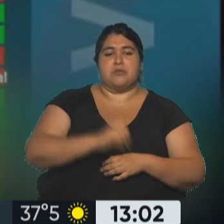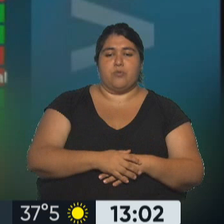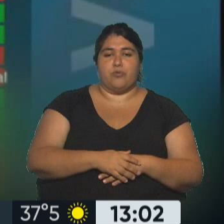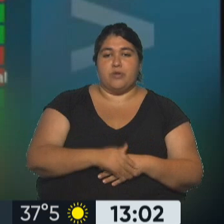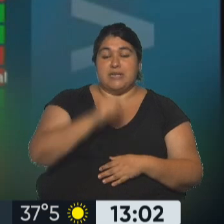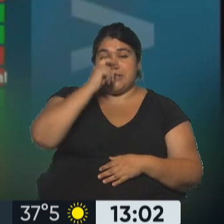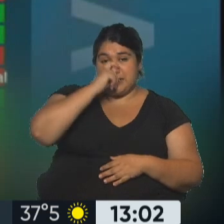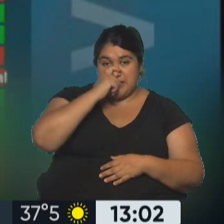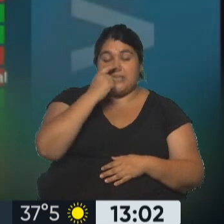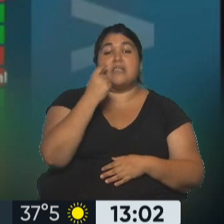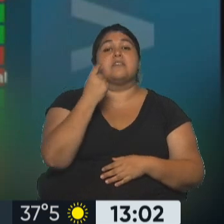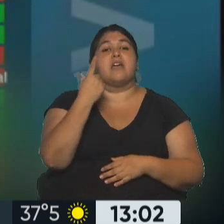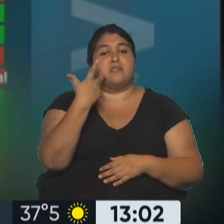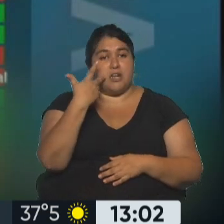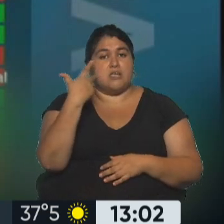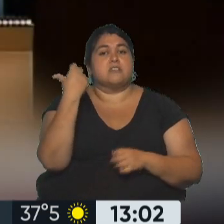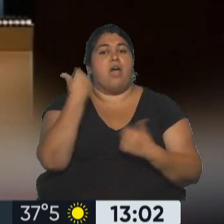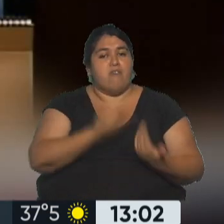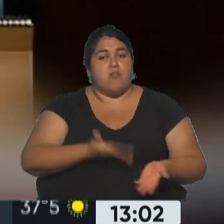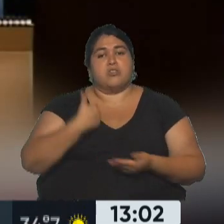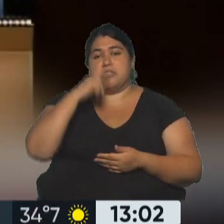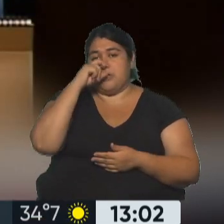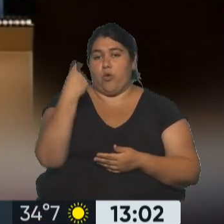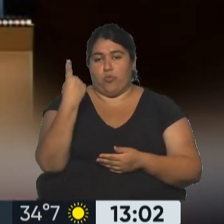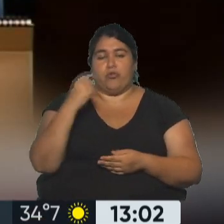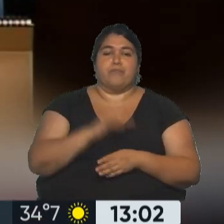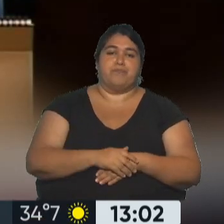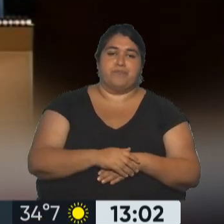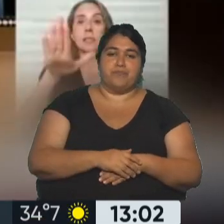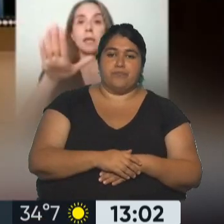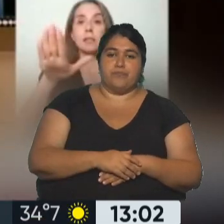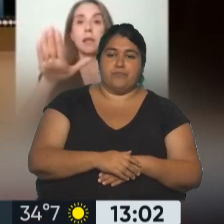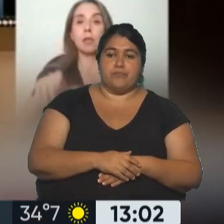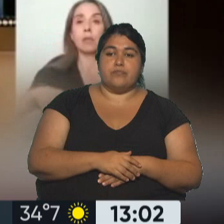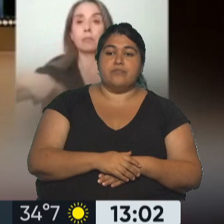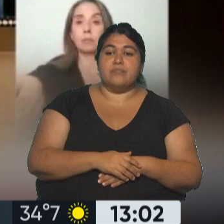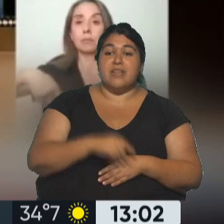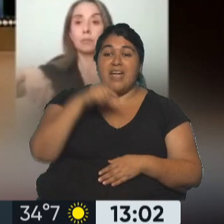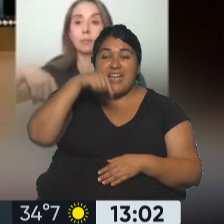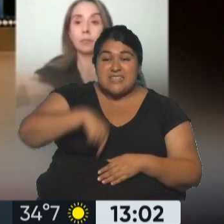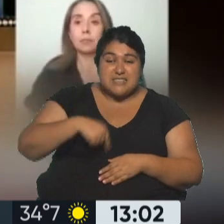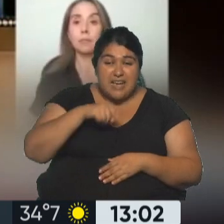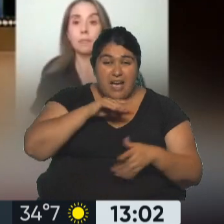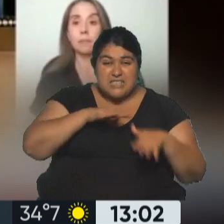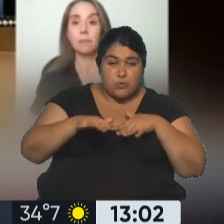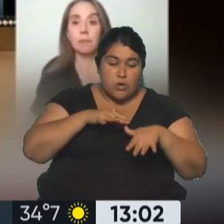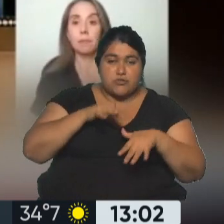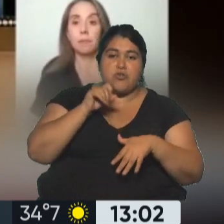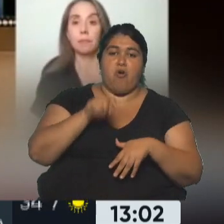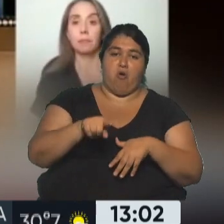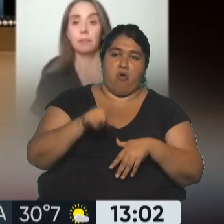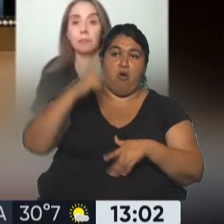votos, 71 en contra, 3 abstenciones. Rechazado. Este distanciamiento se refleja también